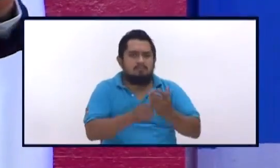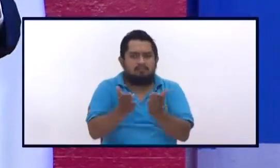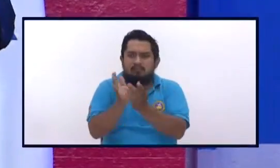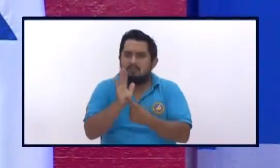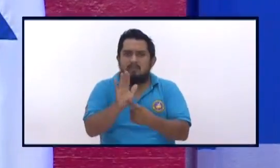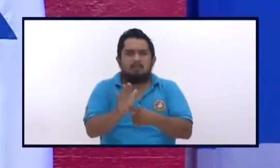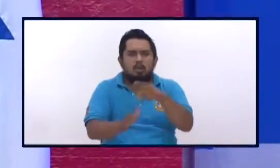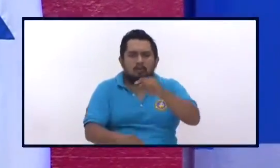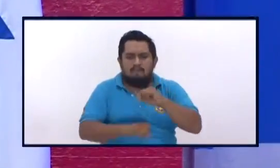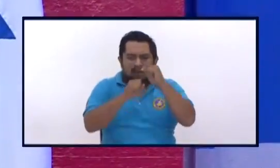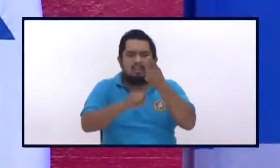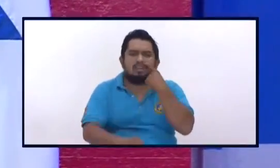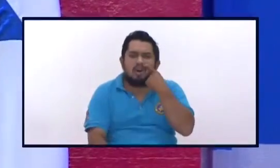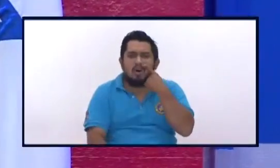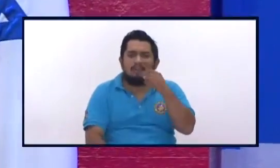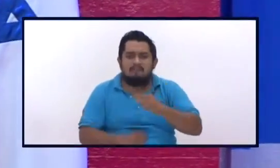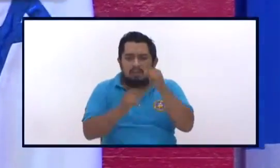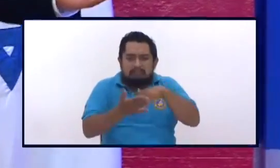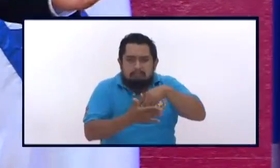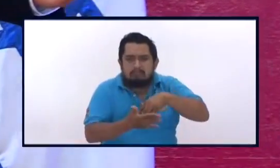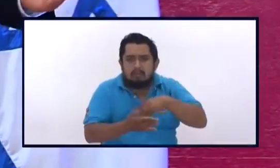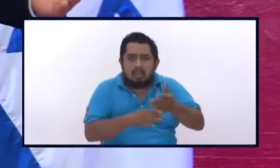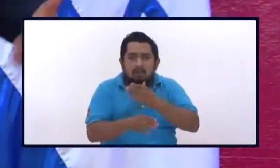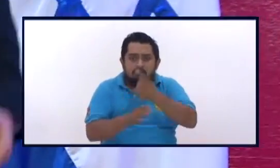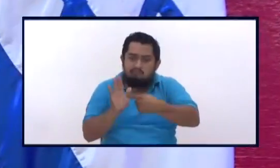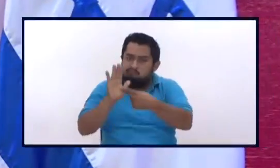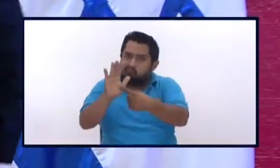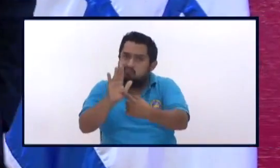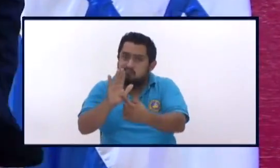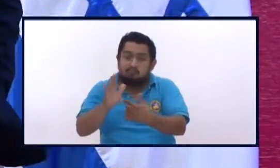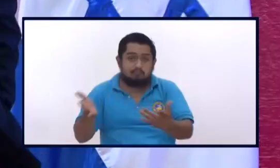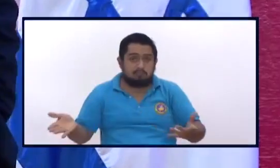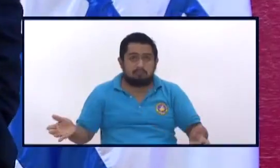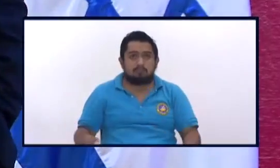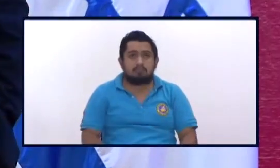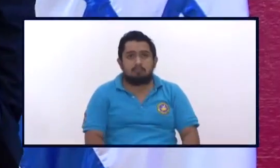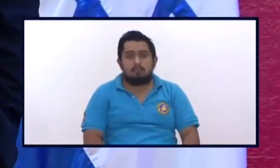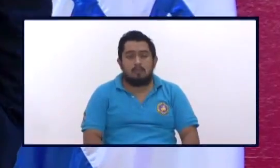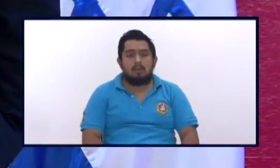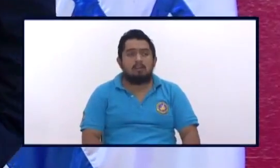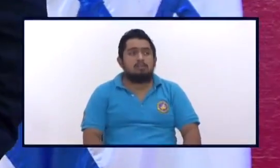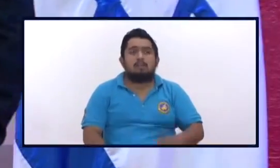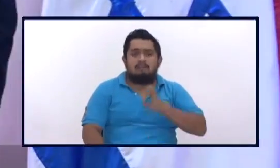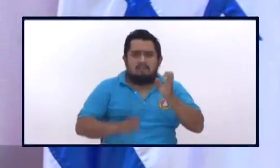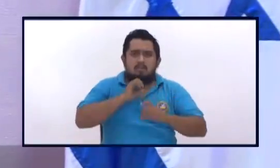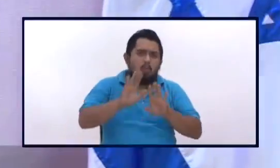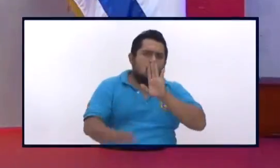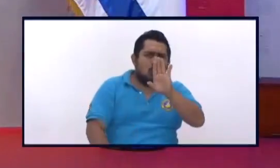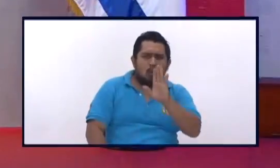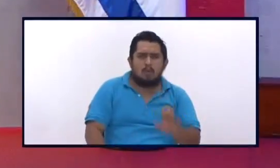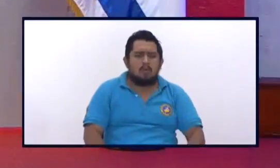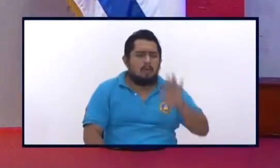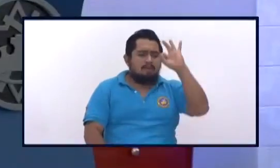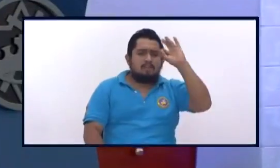dónde estás dónde viene tu fuerza si no tienes fuerza analiza lo que te estoy proponiendo cuál es tu motivación cómo te puedes parar en un